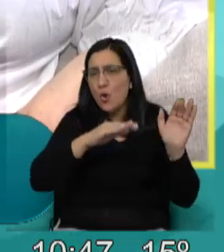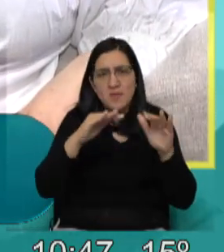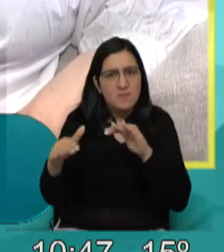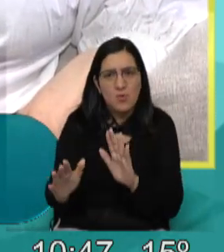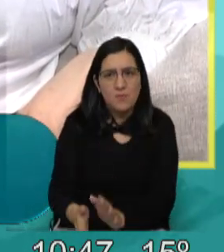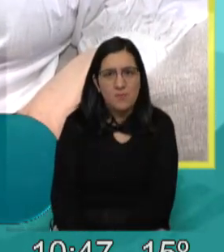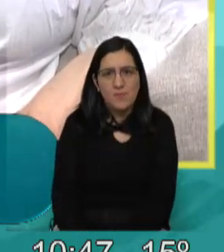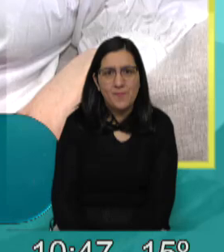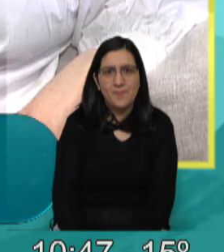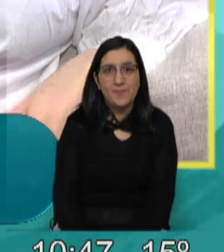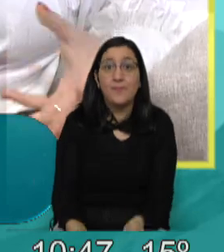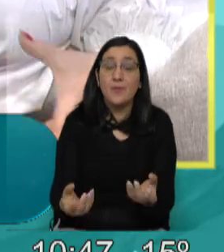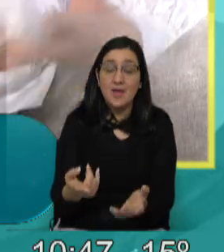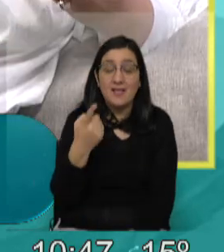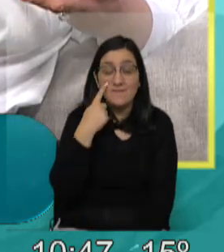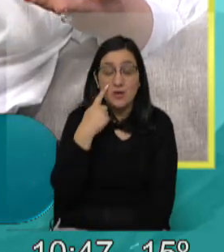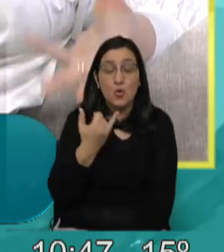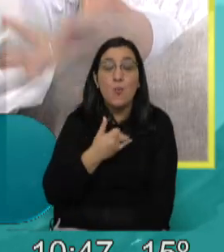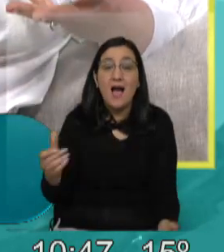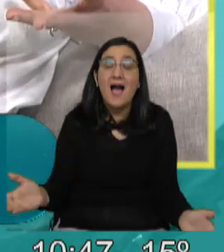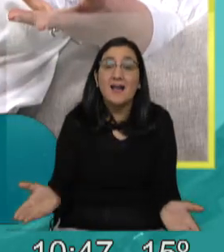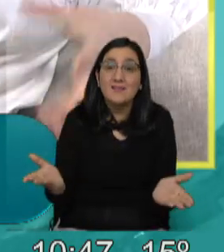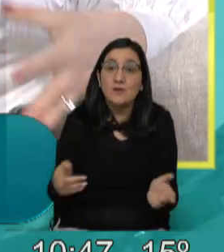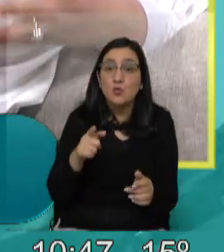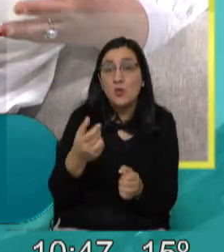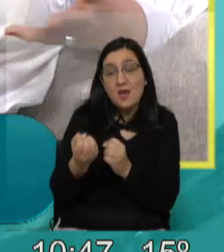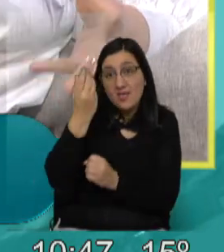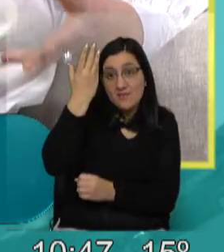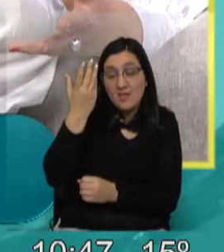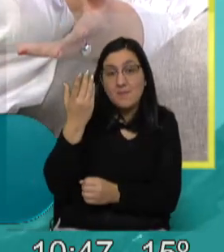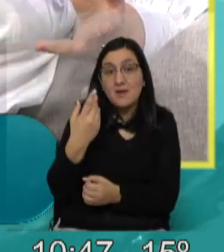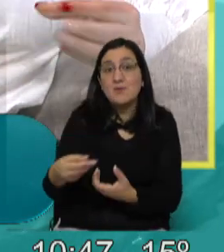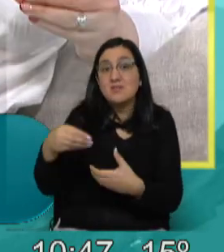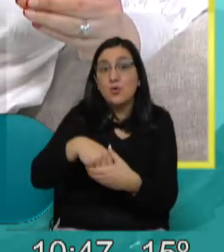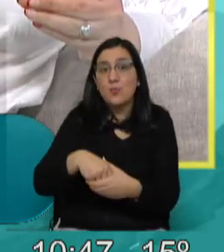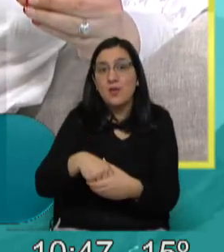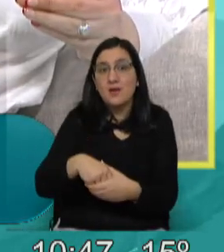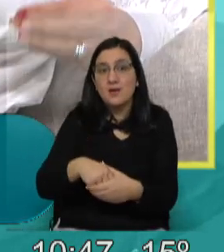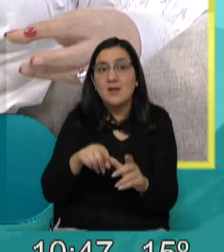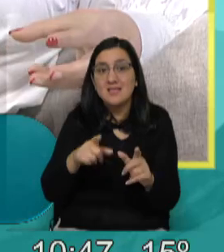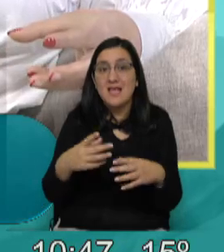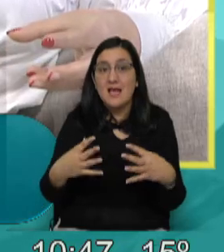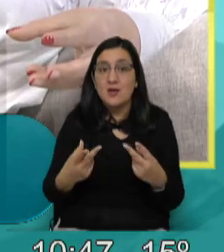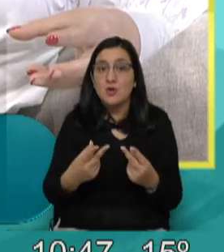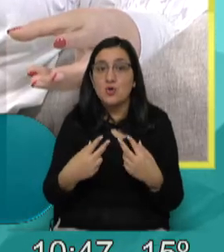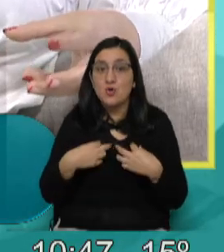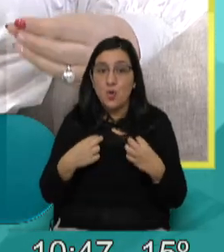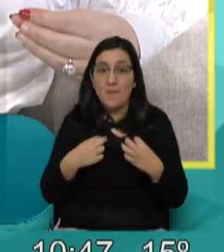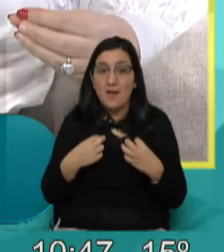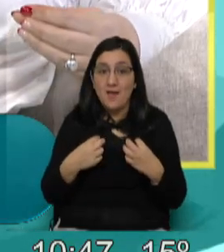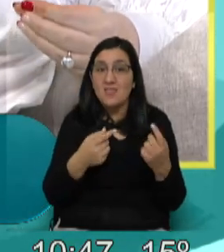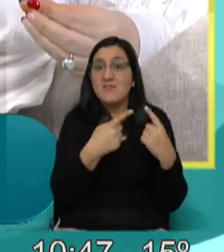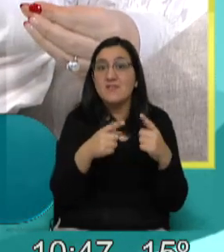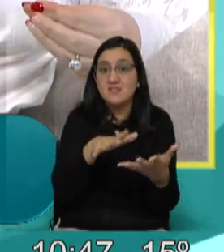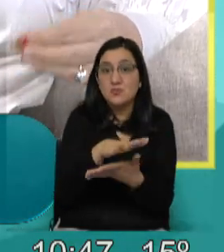sí. Igual. Bueno, ahí tendríamos que ver cómo activar tu creatividad para que puedas incorporar esa prenda en distintas situaciones y que